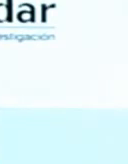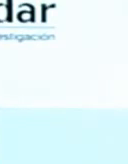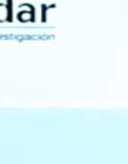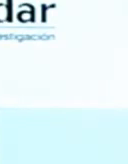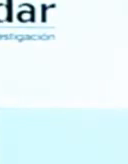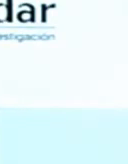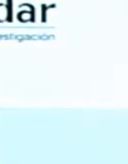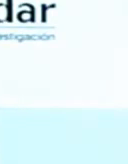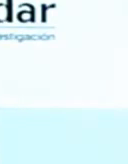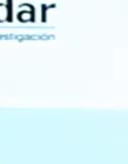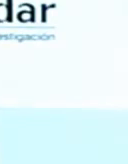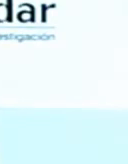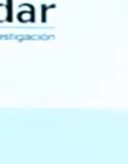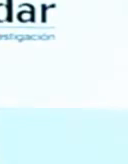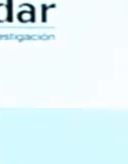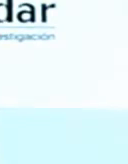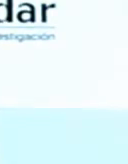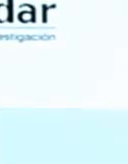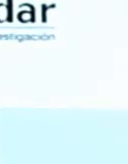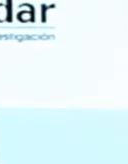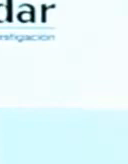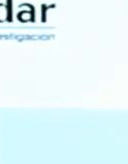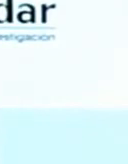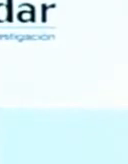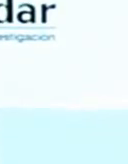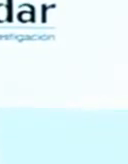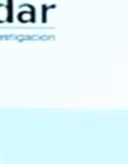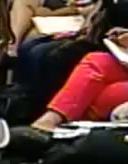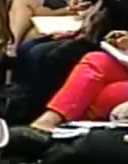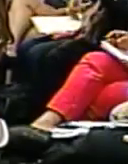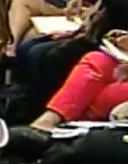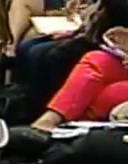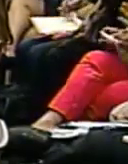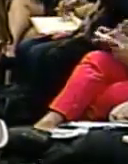proyecto nacional. Por su atención, muchísimas gracias.